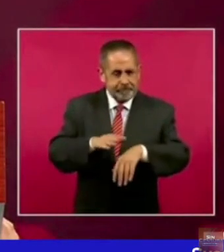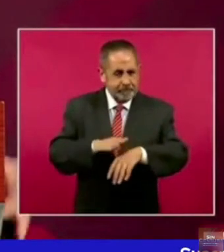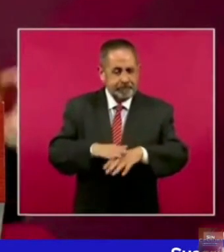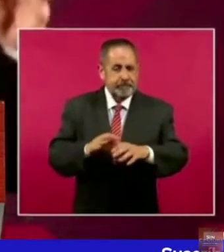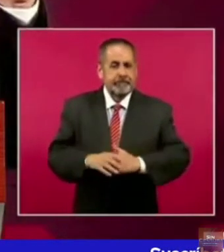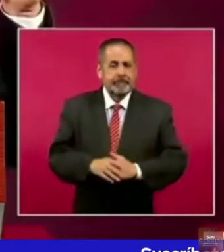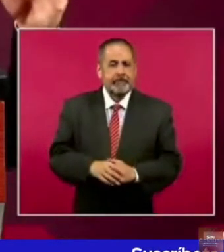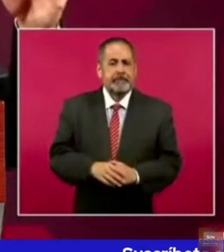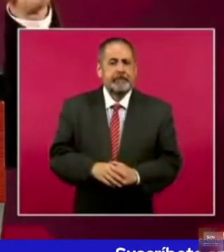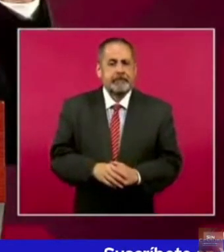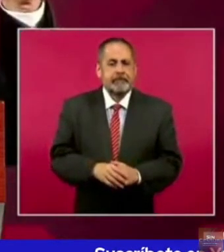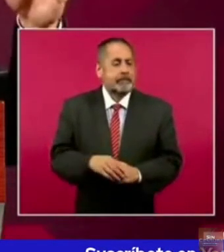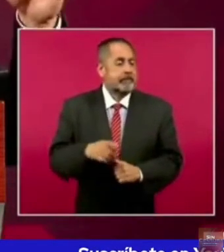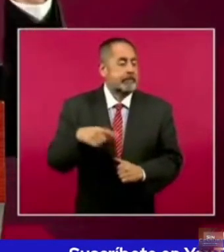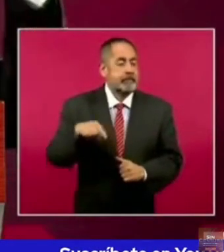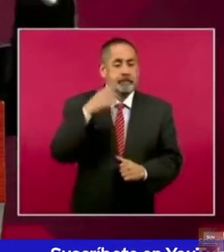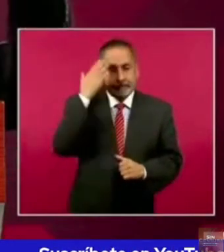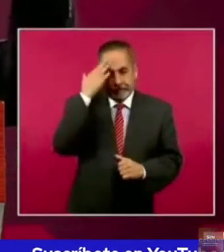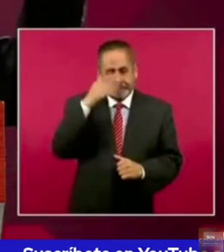para